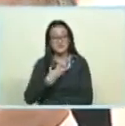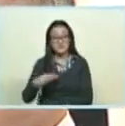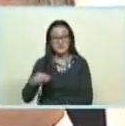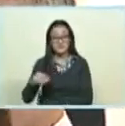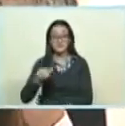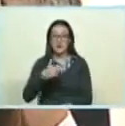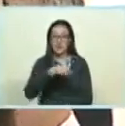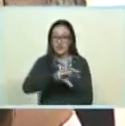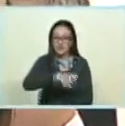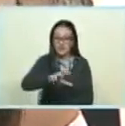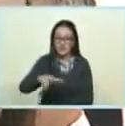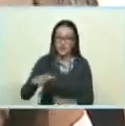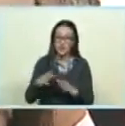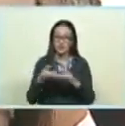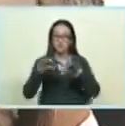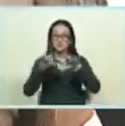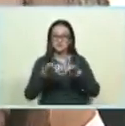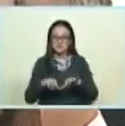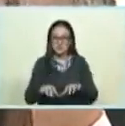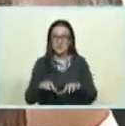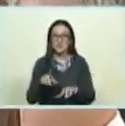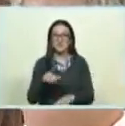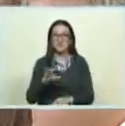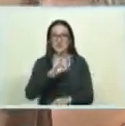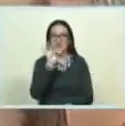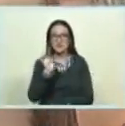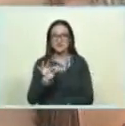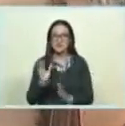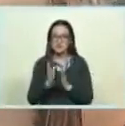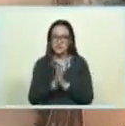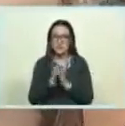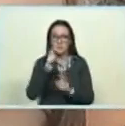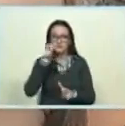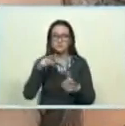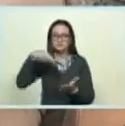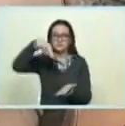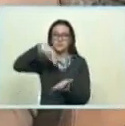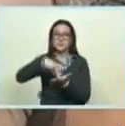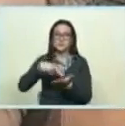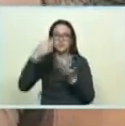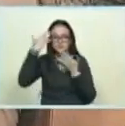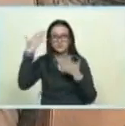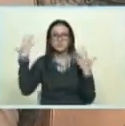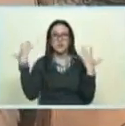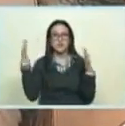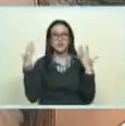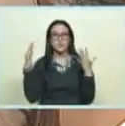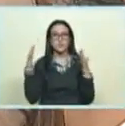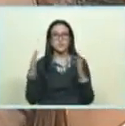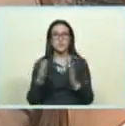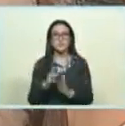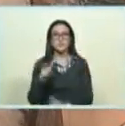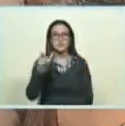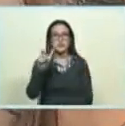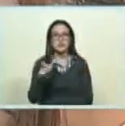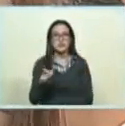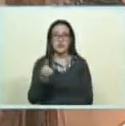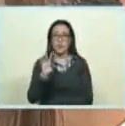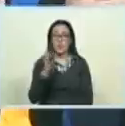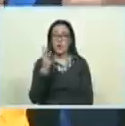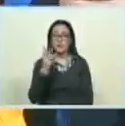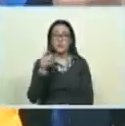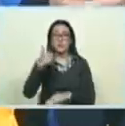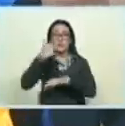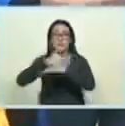vicepresidencia de región y a todas las secretarías de la federación. Yo les pido a los compañeros que se paren y que le demos un fuerte aplauso, porque esta es la cuarta